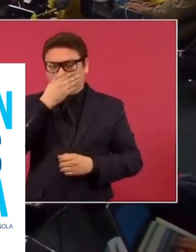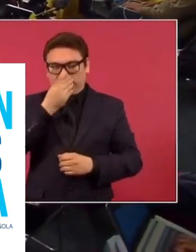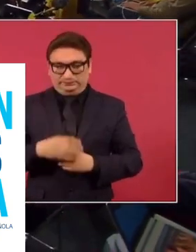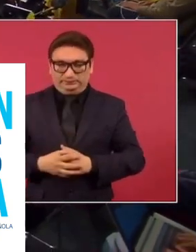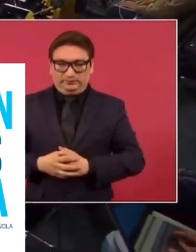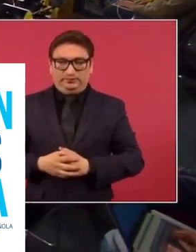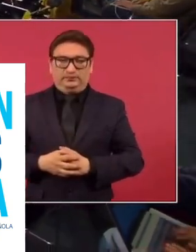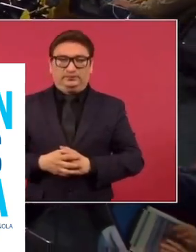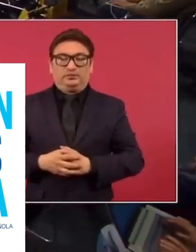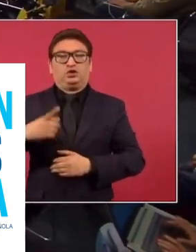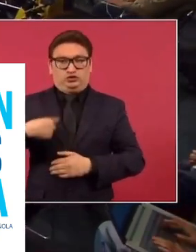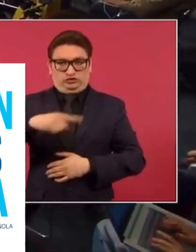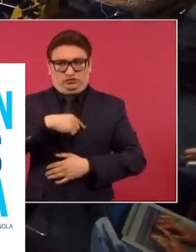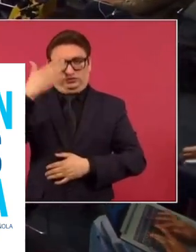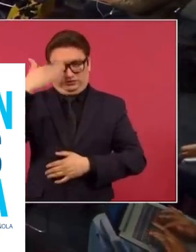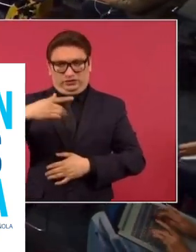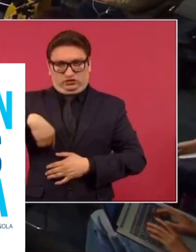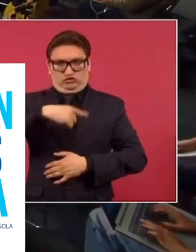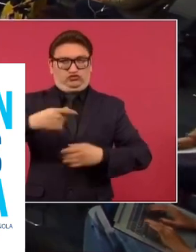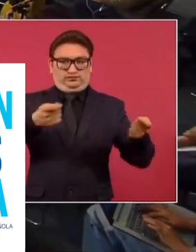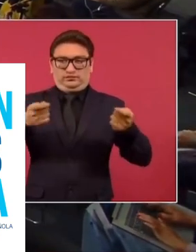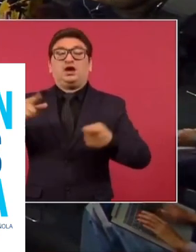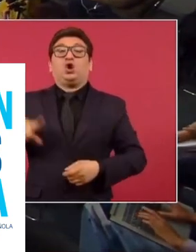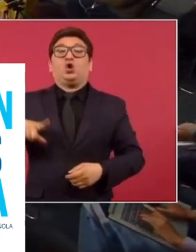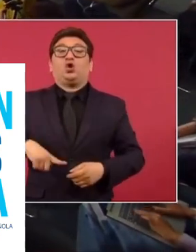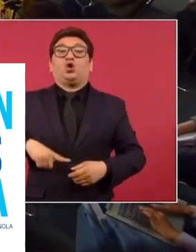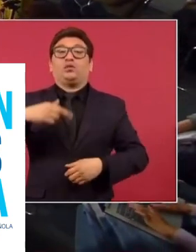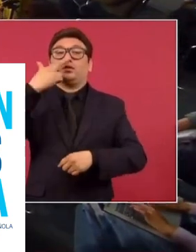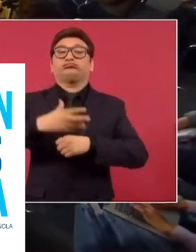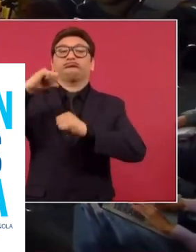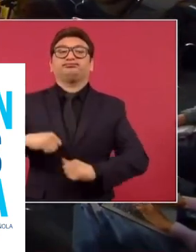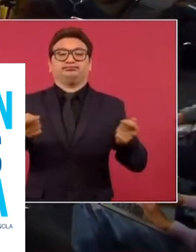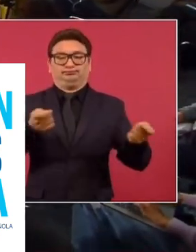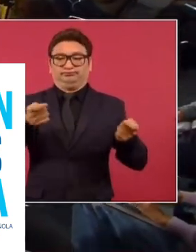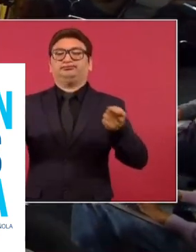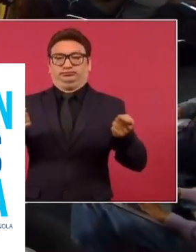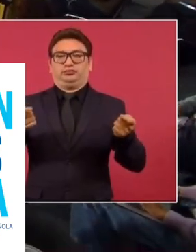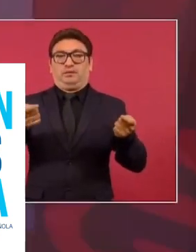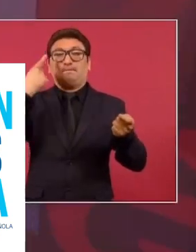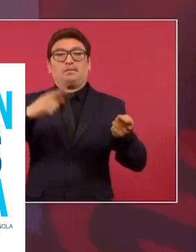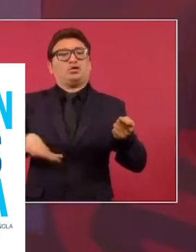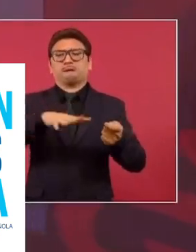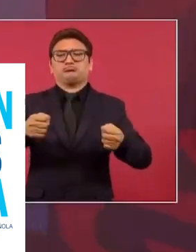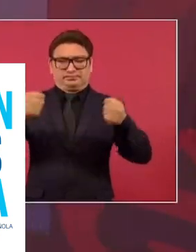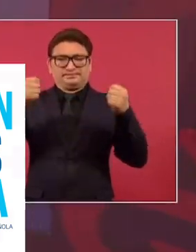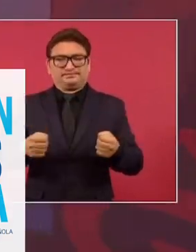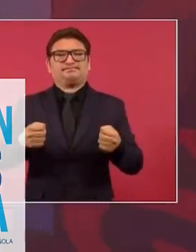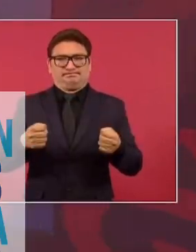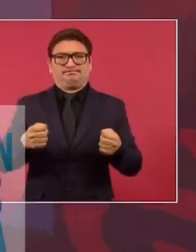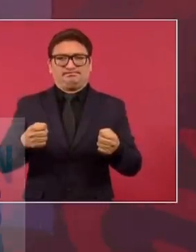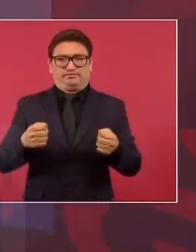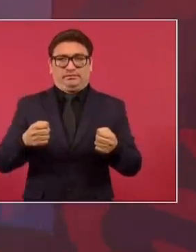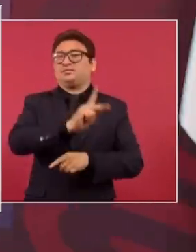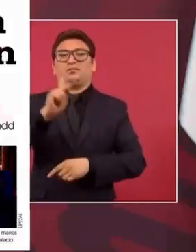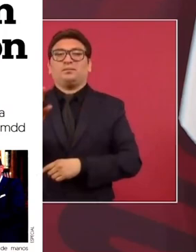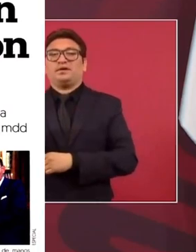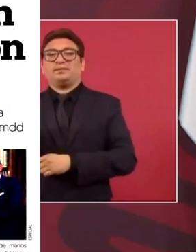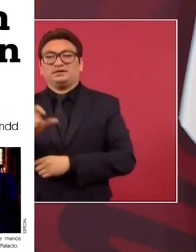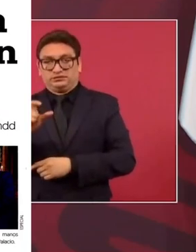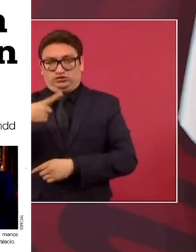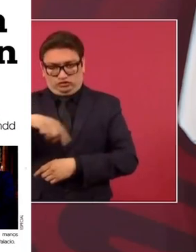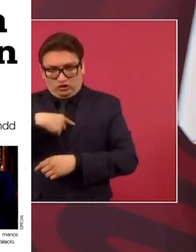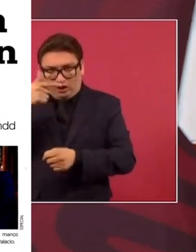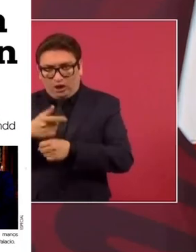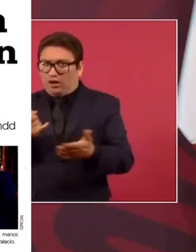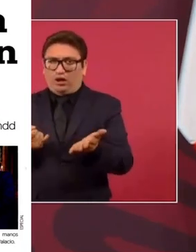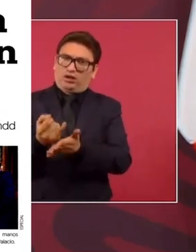tenemos la rectoría, es decir, el Estado se hace cargo de garantizar estos insumos. Entonces decidimos, a ver,